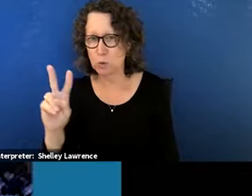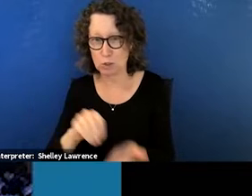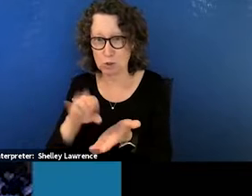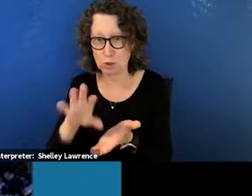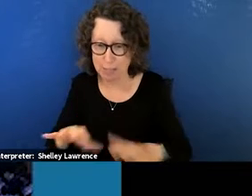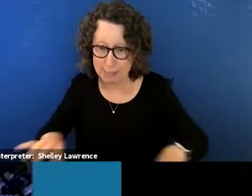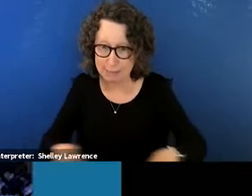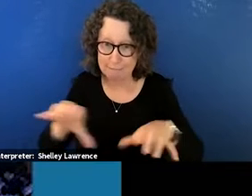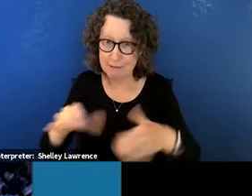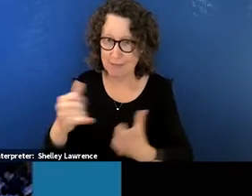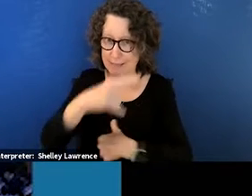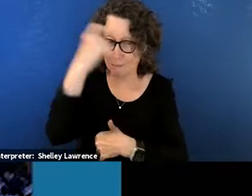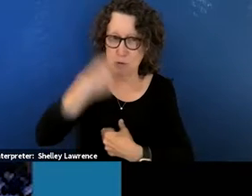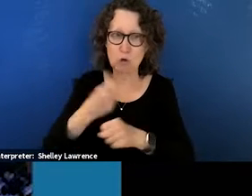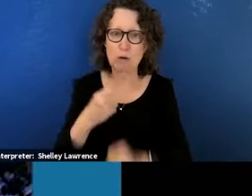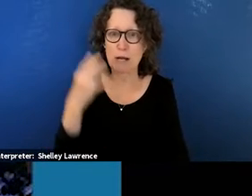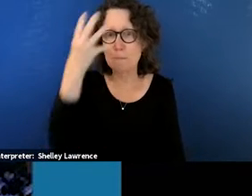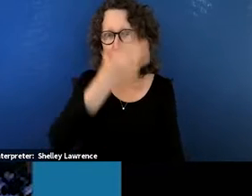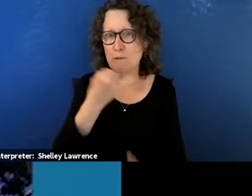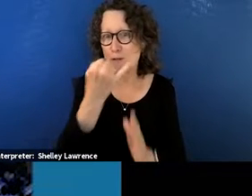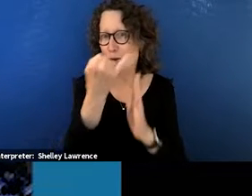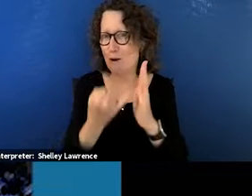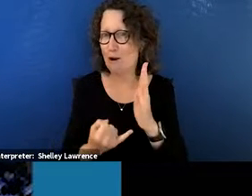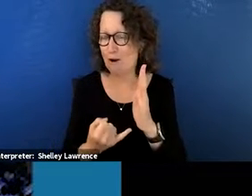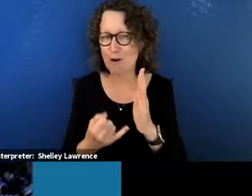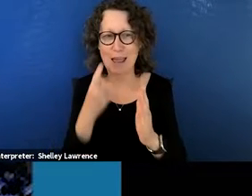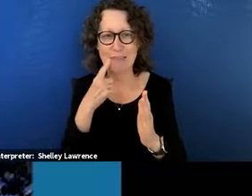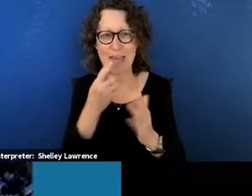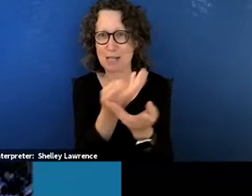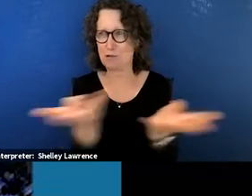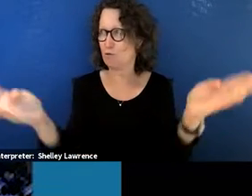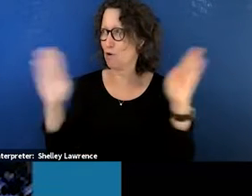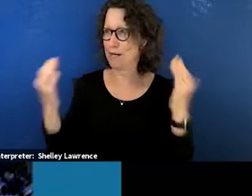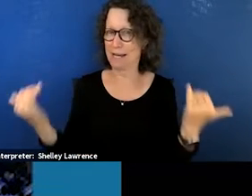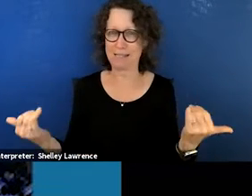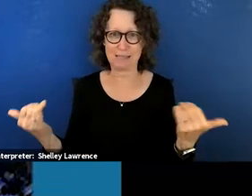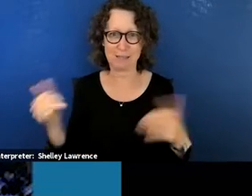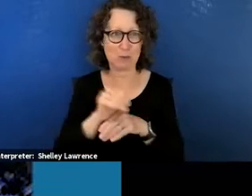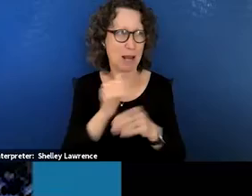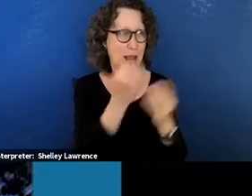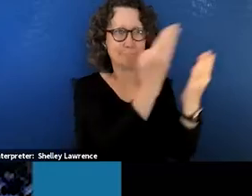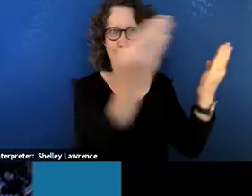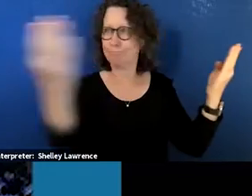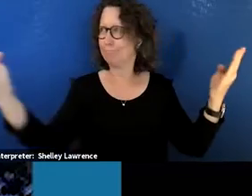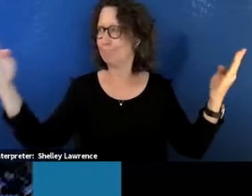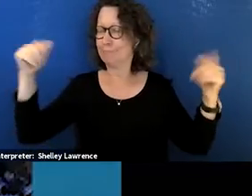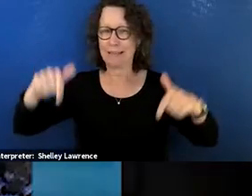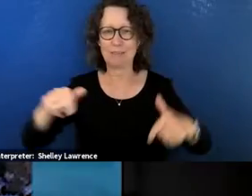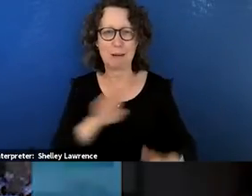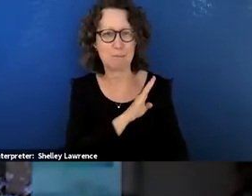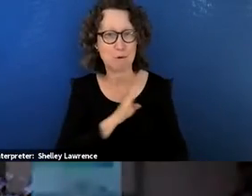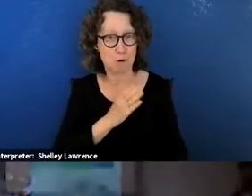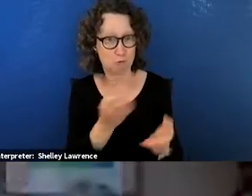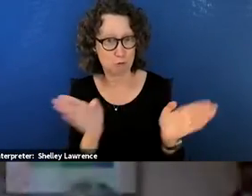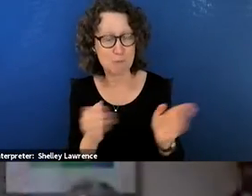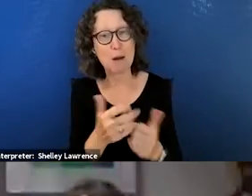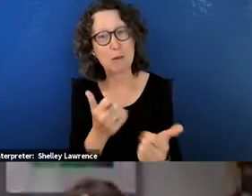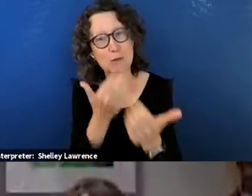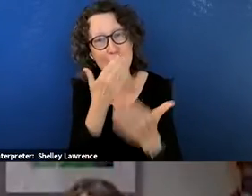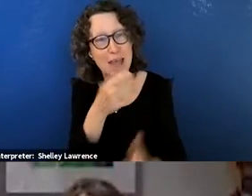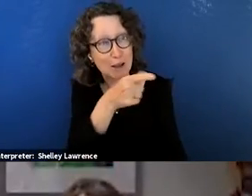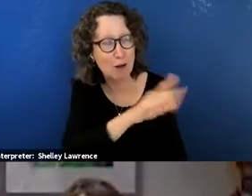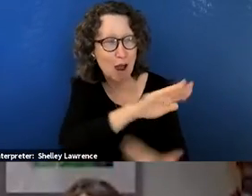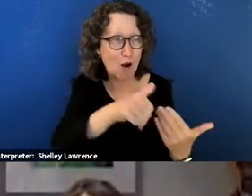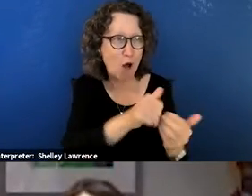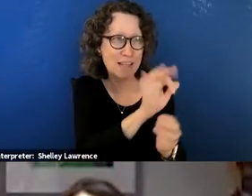con los estudiantes de K hasta segundo para crear el hermoso arte que nos rodea esta tarde en nuestro salón